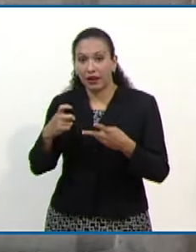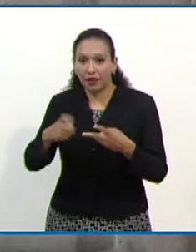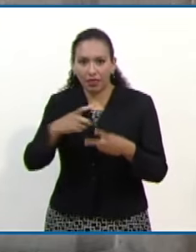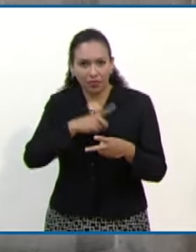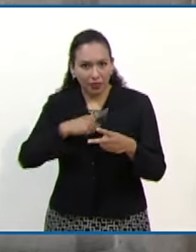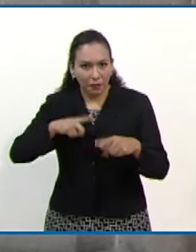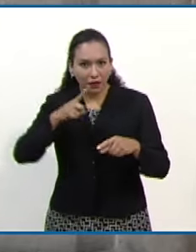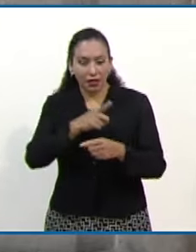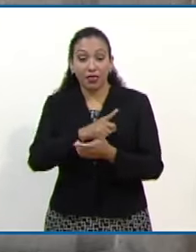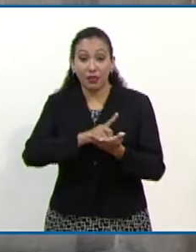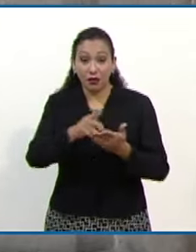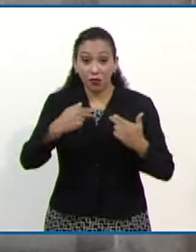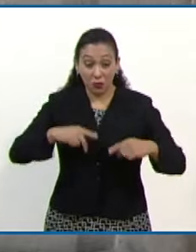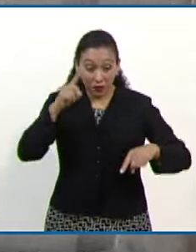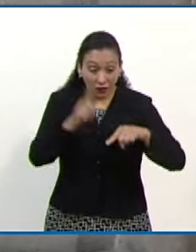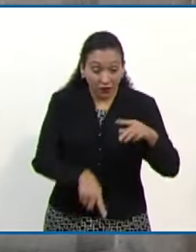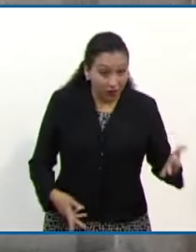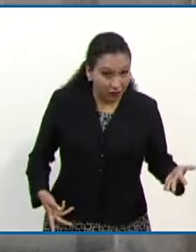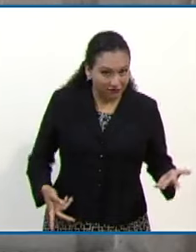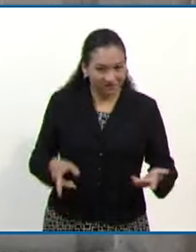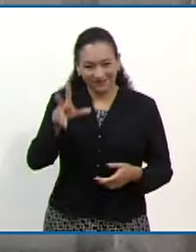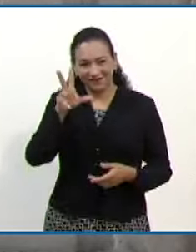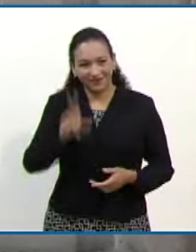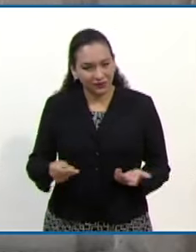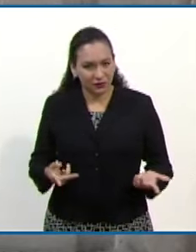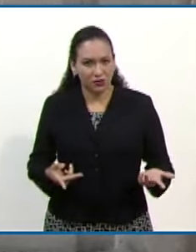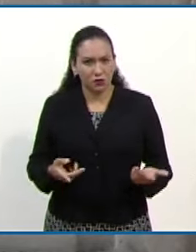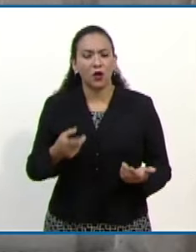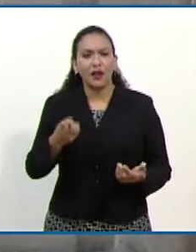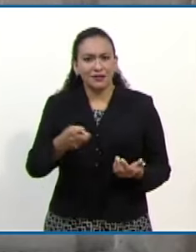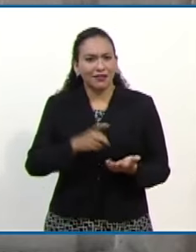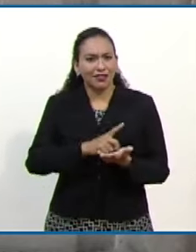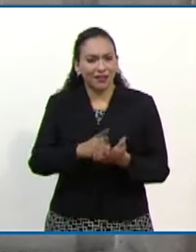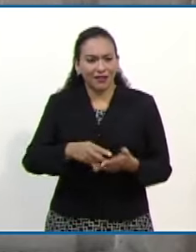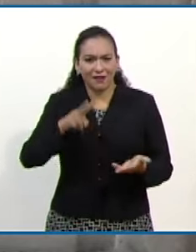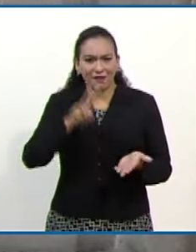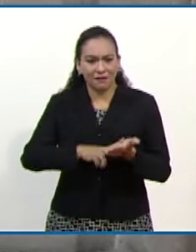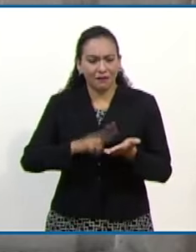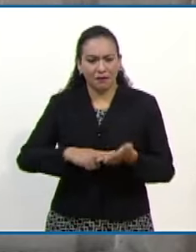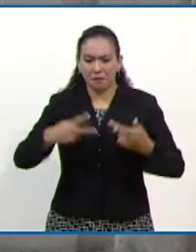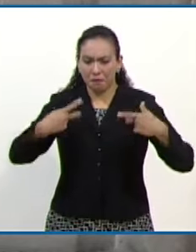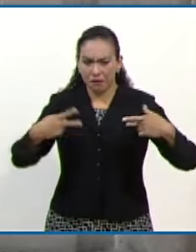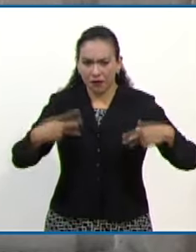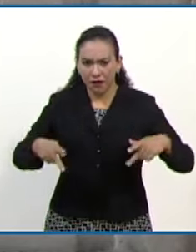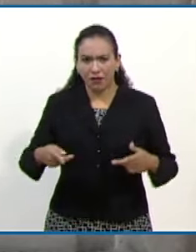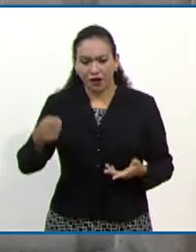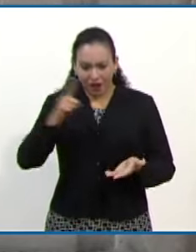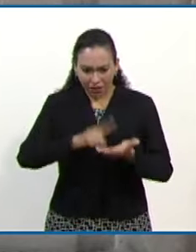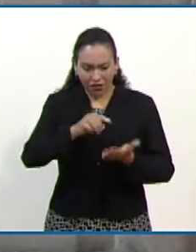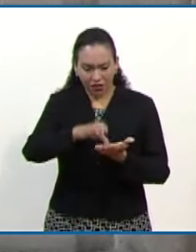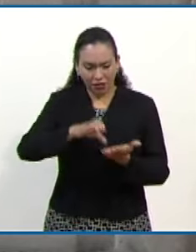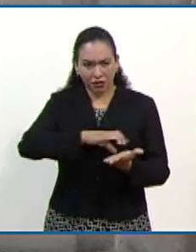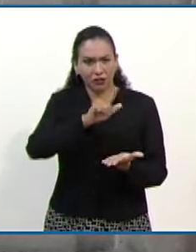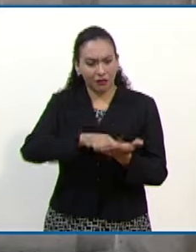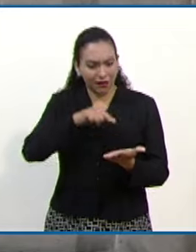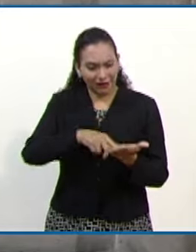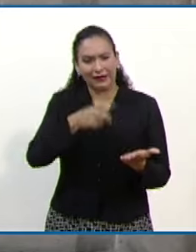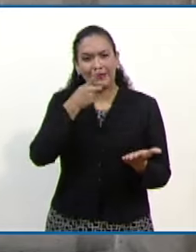o sepultar los derechos fundamentales, universales, interdependientes,